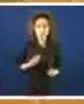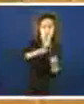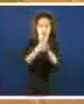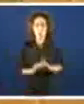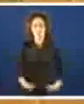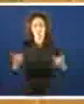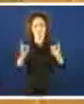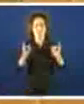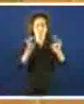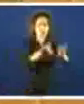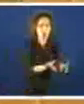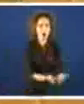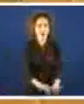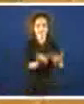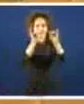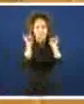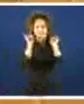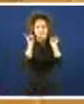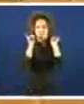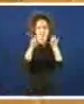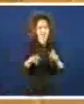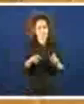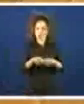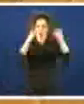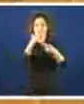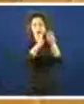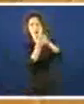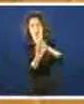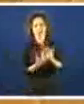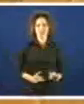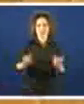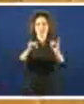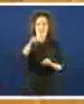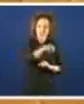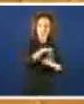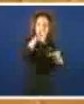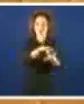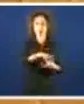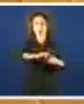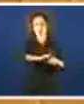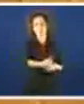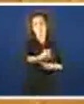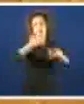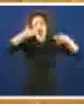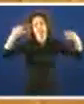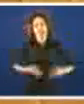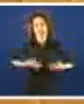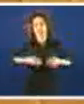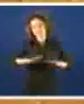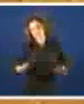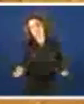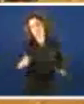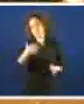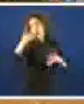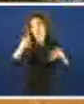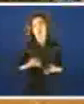impolutos e sin tocaros romper o cristal, eso ocurre só en determinadas instancias de poder, do poder real, do poder, bueno, neste